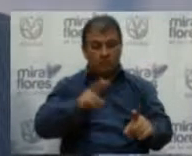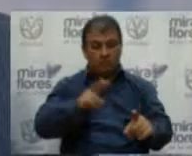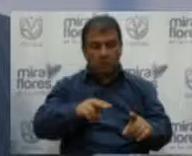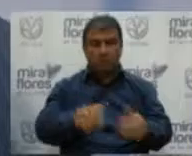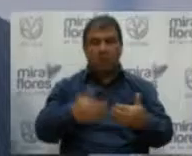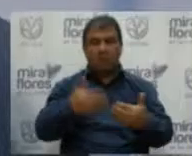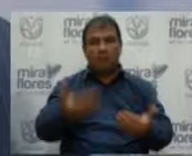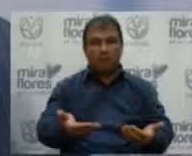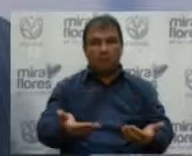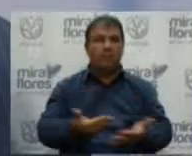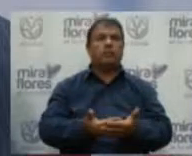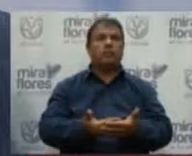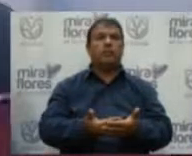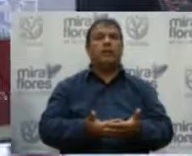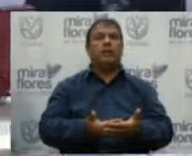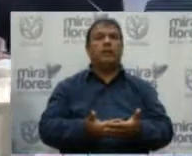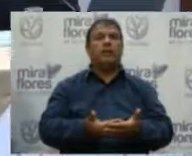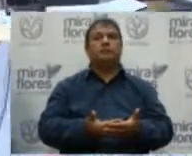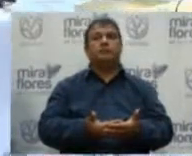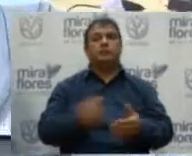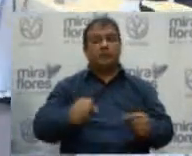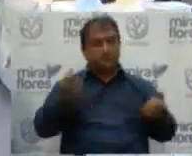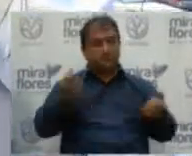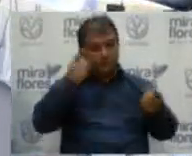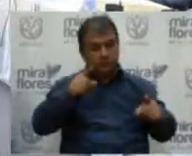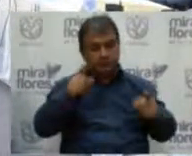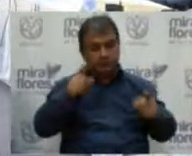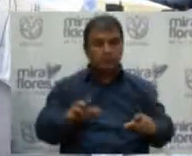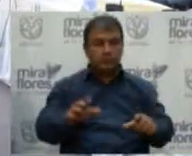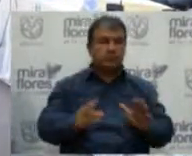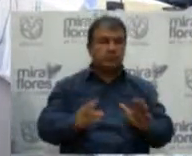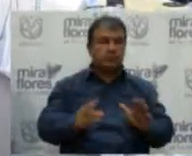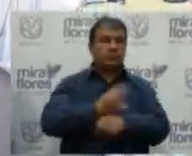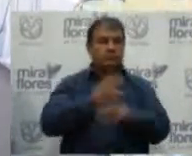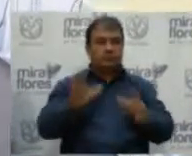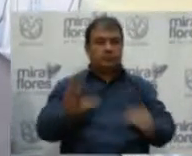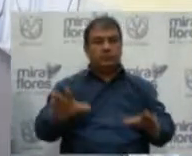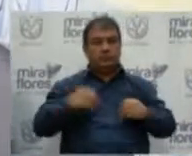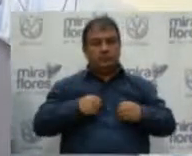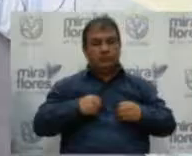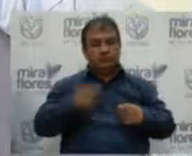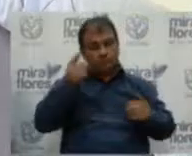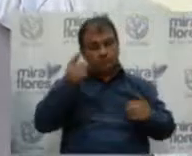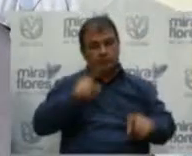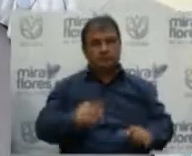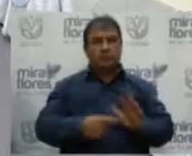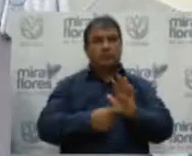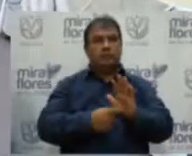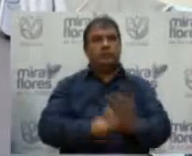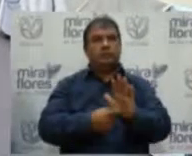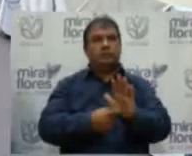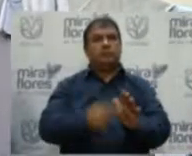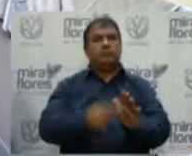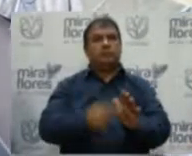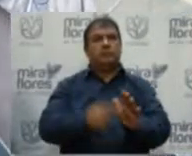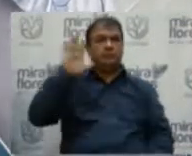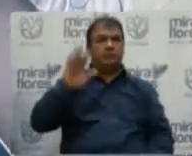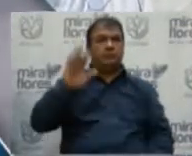ustedes efectivamente, ¿no? Si están de acuerdo, aquellos miembros del Consejo que estén a favor podrían expresarlo en señal de